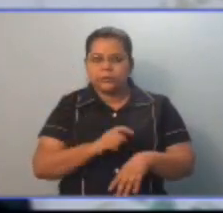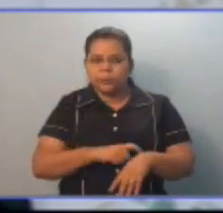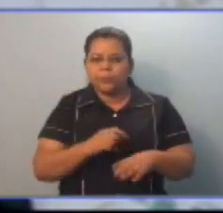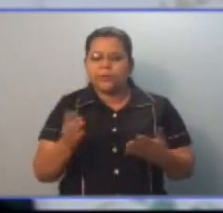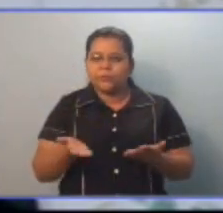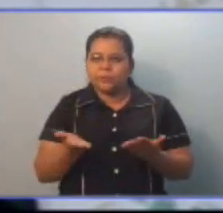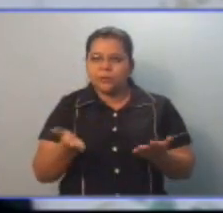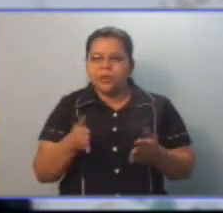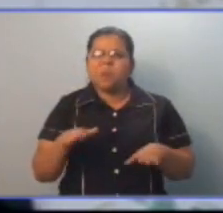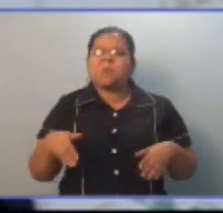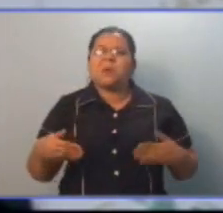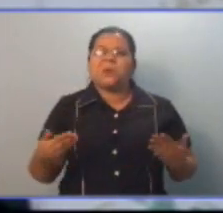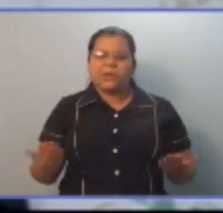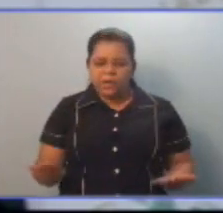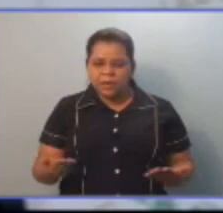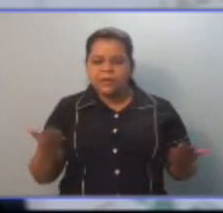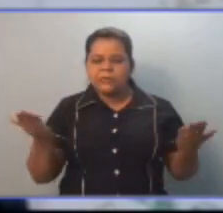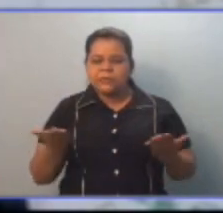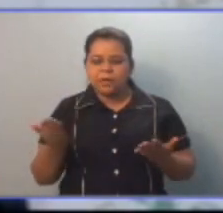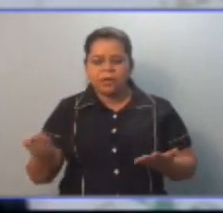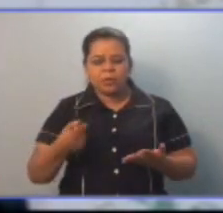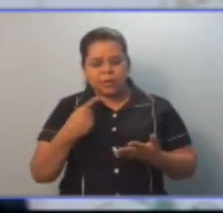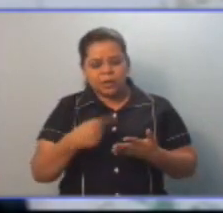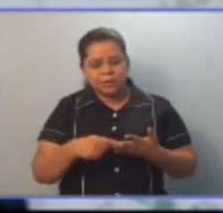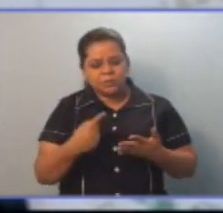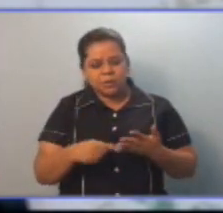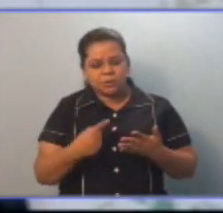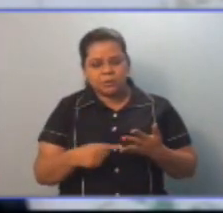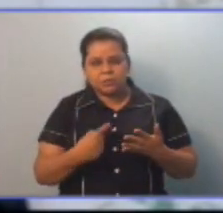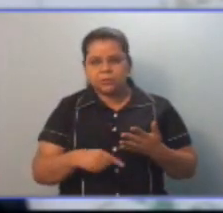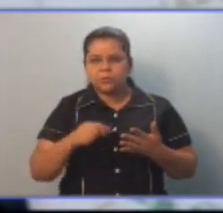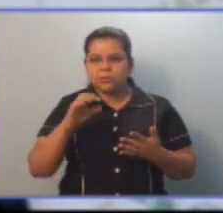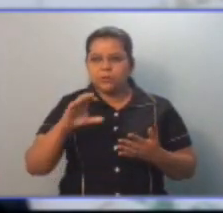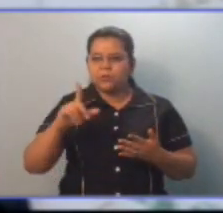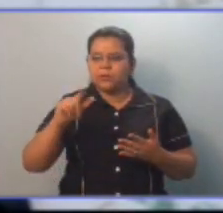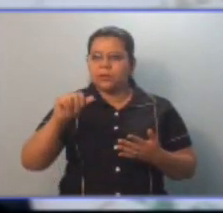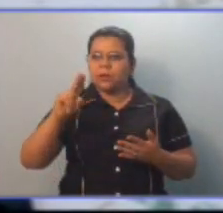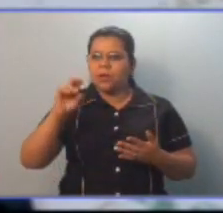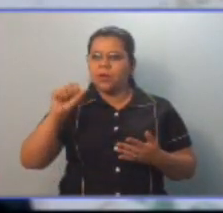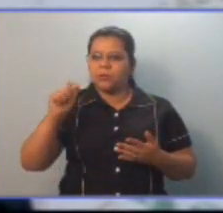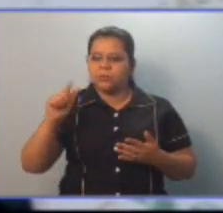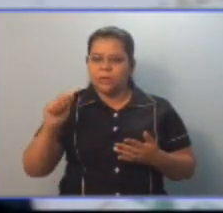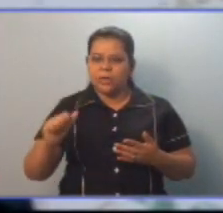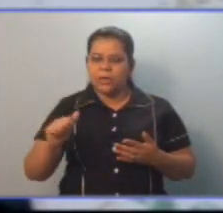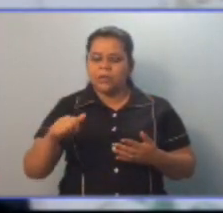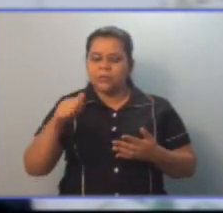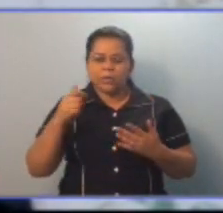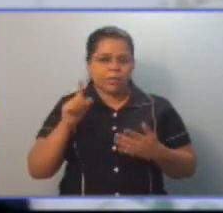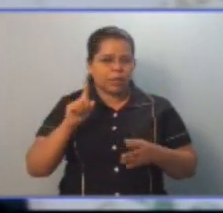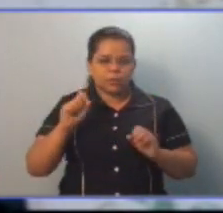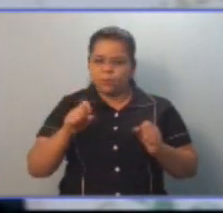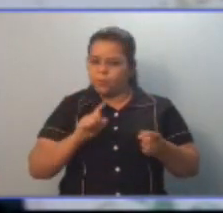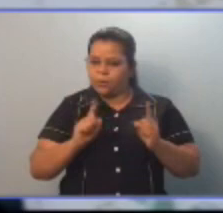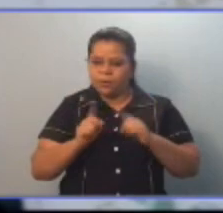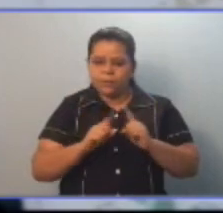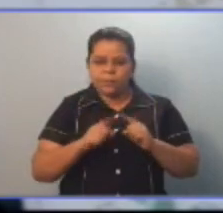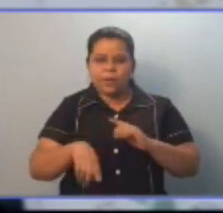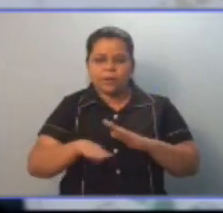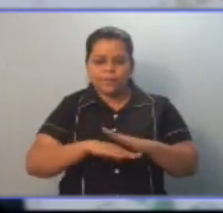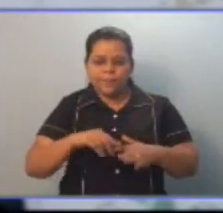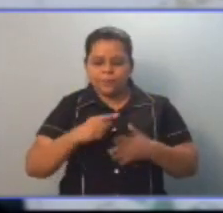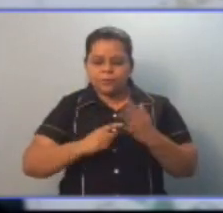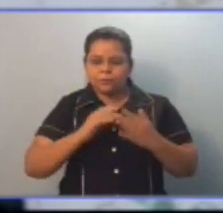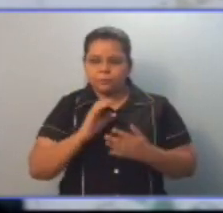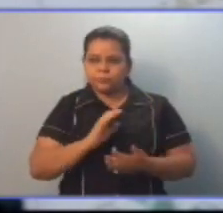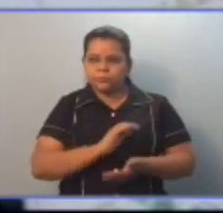hacer, por qué crearon las cláusulas pétreas que son las garantías o el pilar democrático sobre el cual está basada nuestra